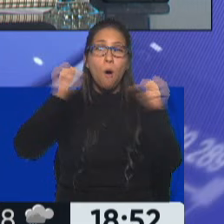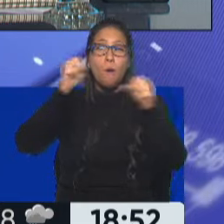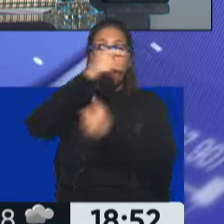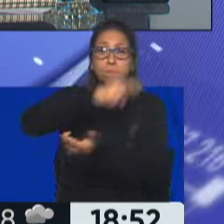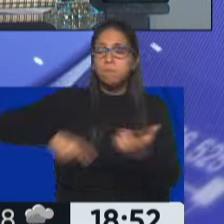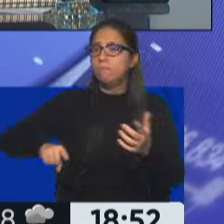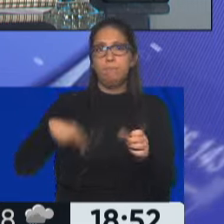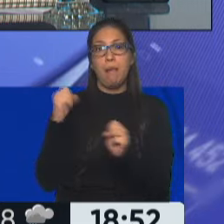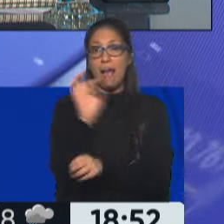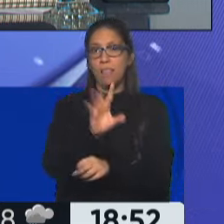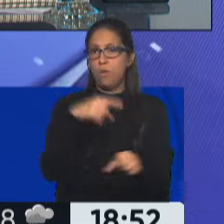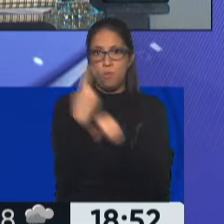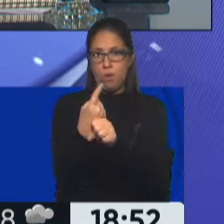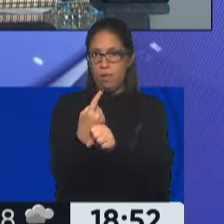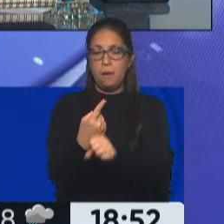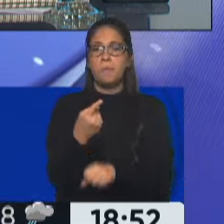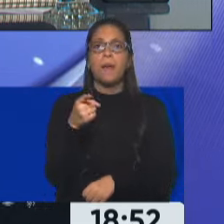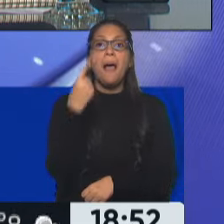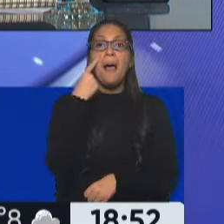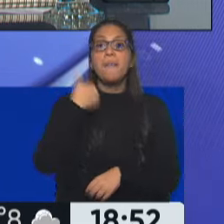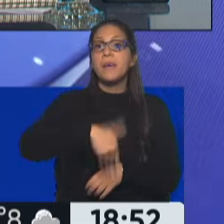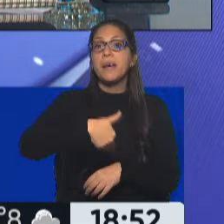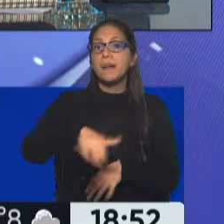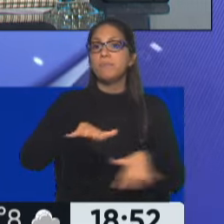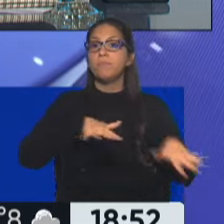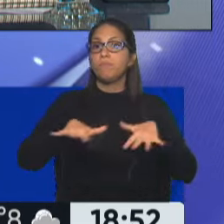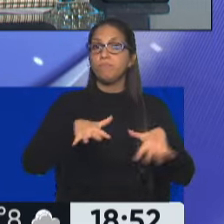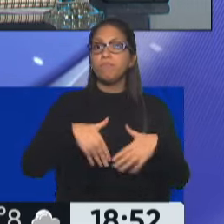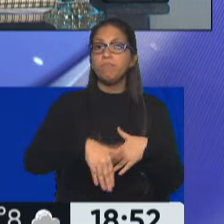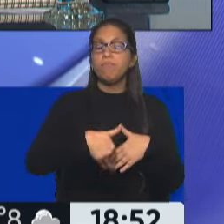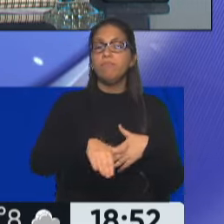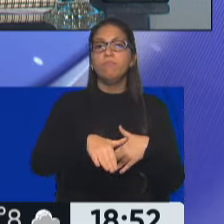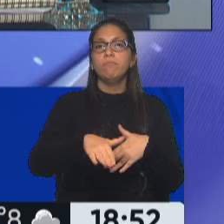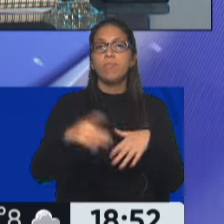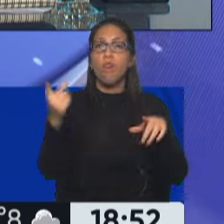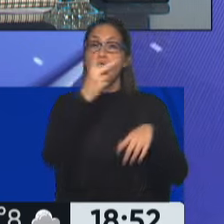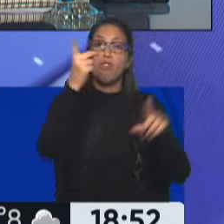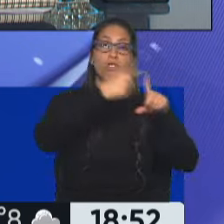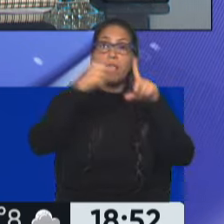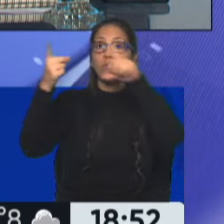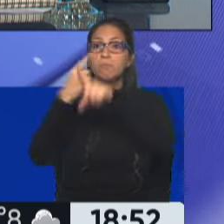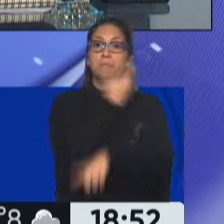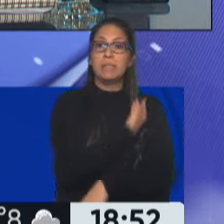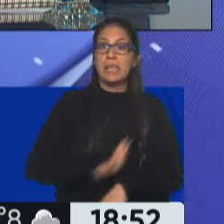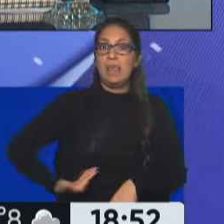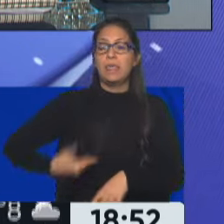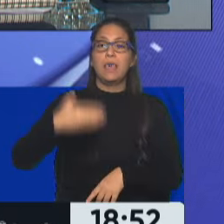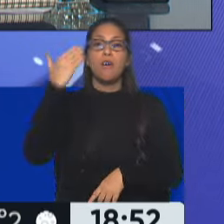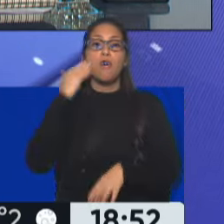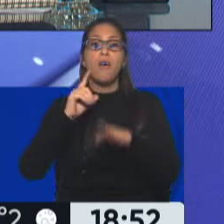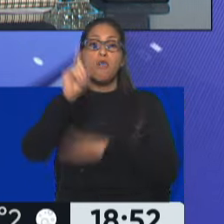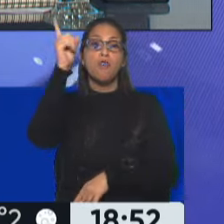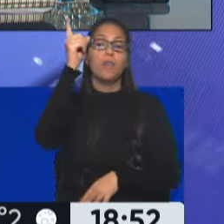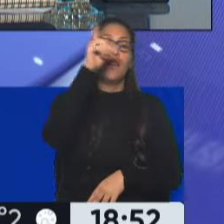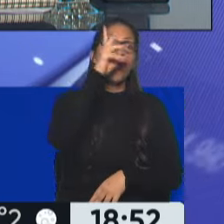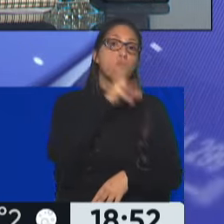a surgir algunas dudas de qué consecuencias puede llegar a tener este mayor acercamiento también entre Rusia y Corea del Norte, por